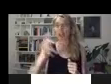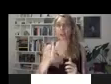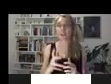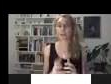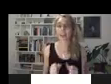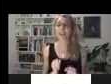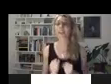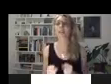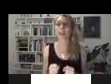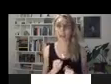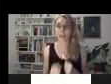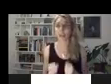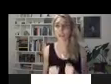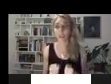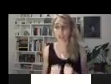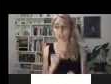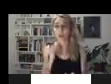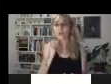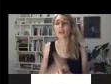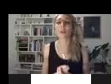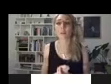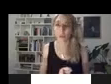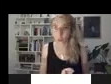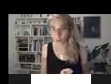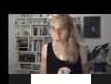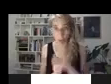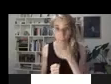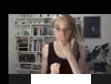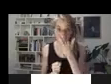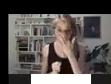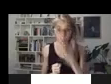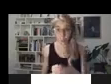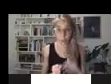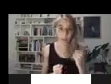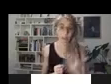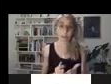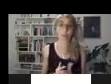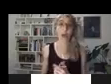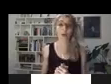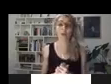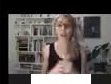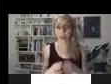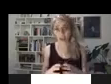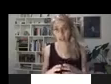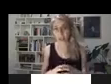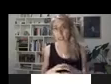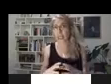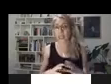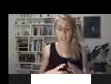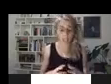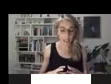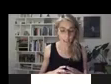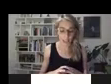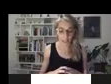tenemos que decir es que eso, que activan. ¿Qué quiero decir que activa? Efectivamente, cuando se produce la compra de una obra de arte,